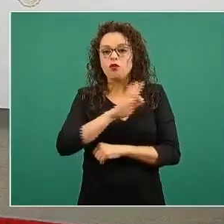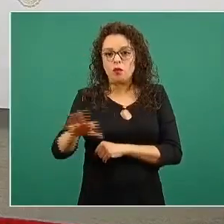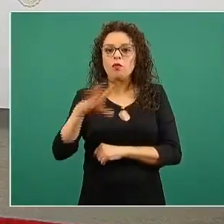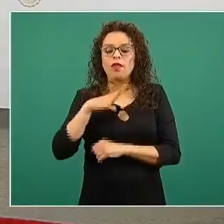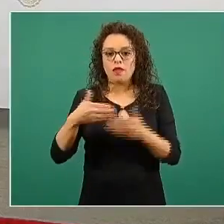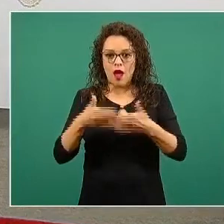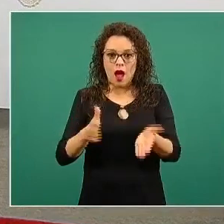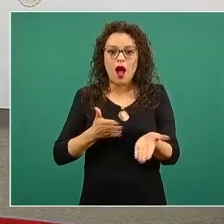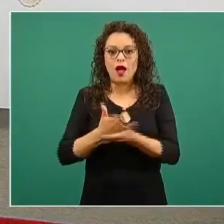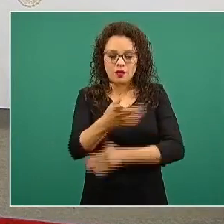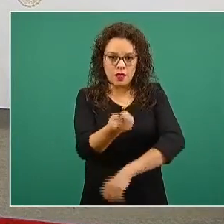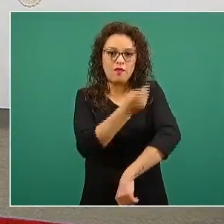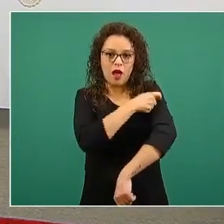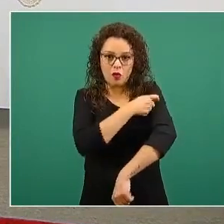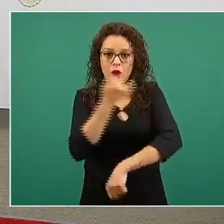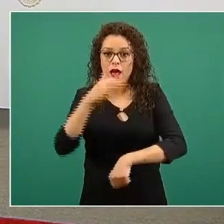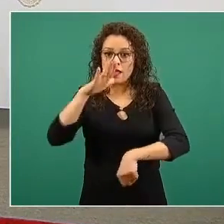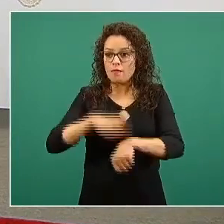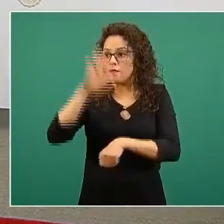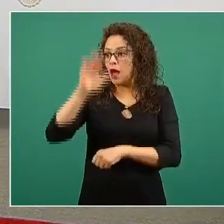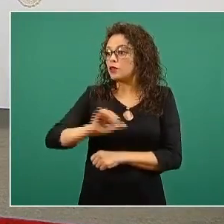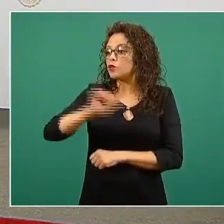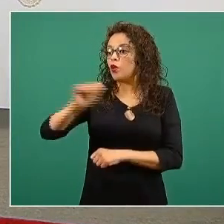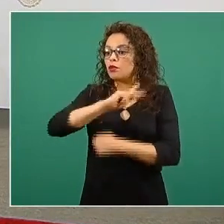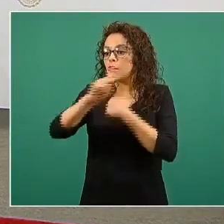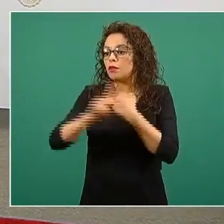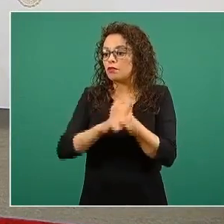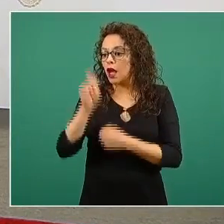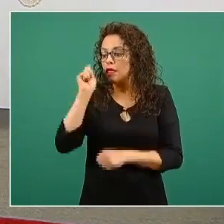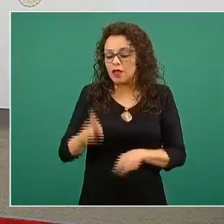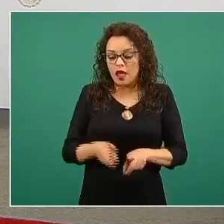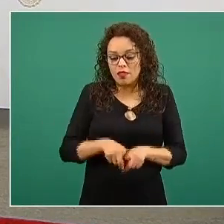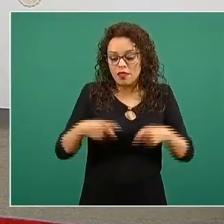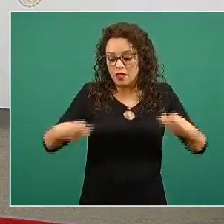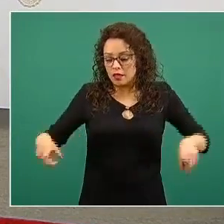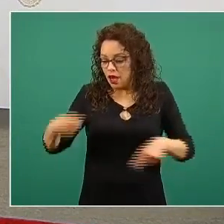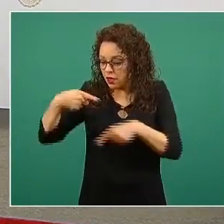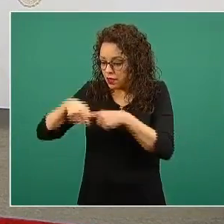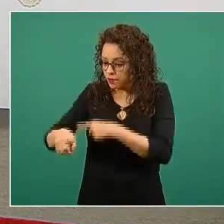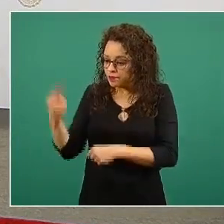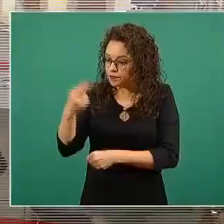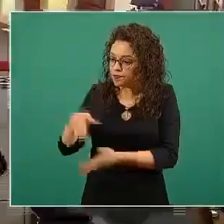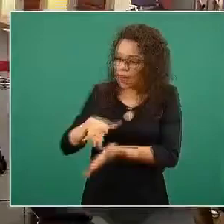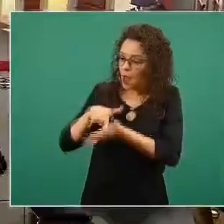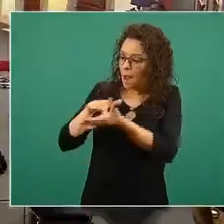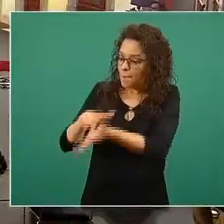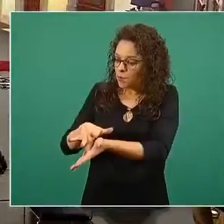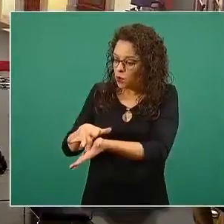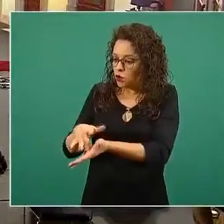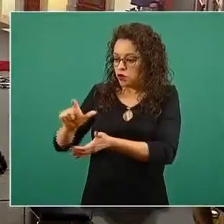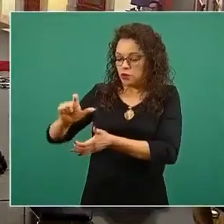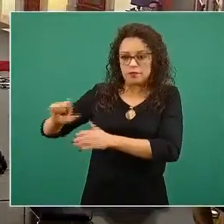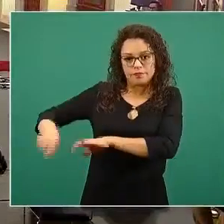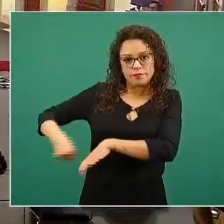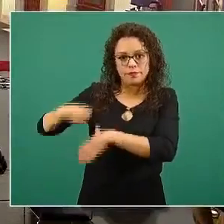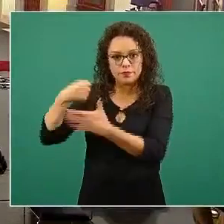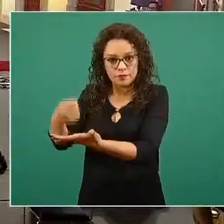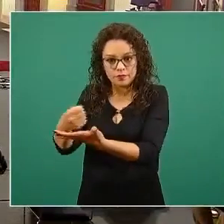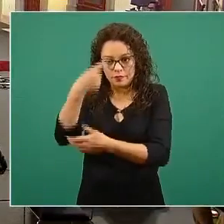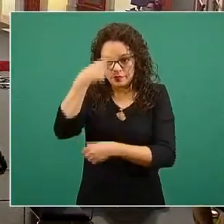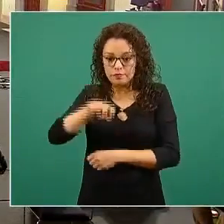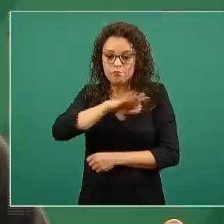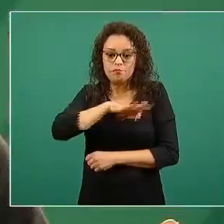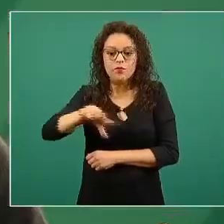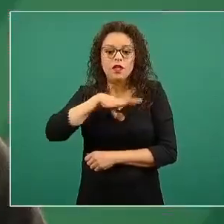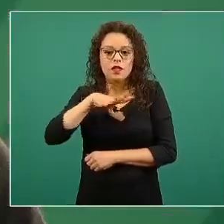de desarrollo o que necesitan de un financiamiento o un apoyo financiero para poder acceder a la vacuna, y que